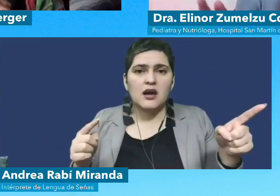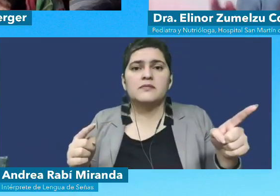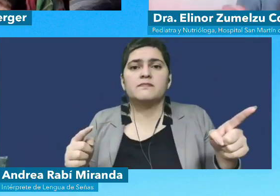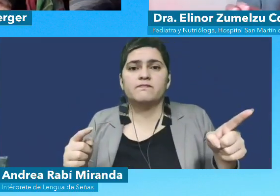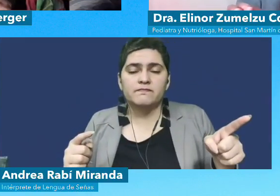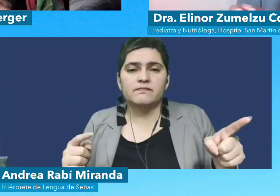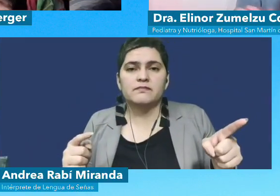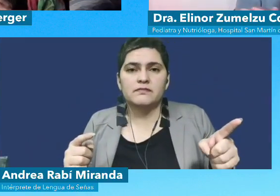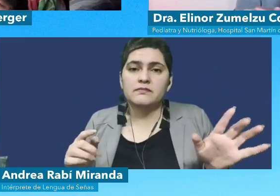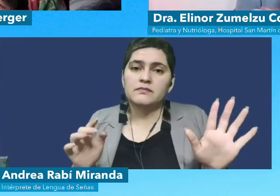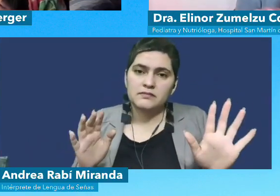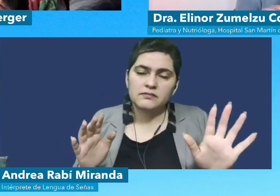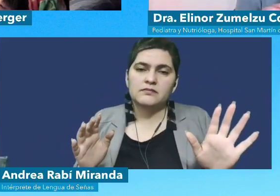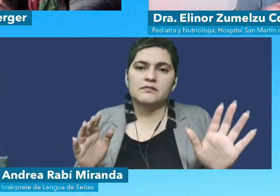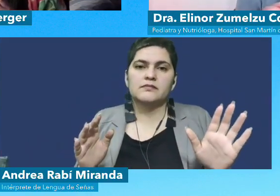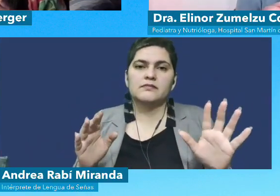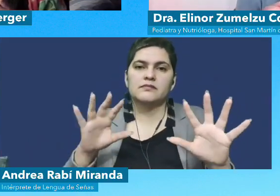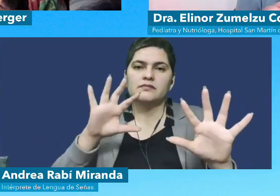ahí